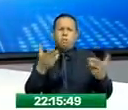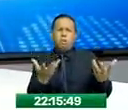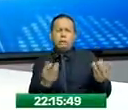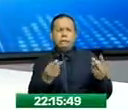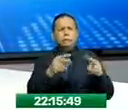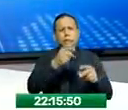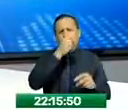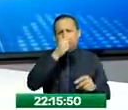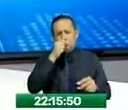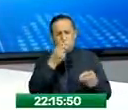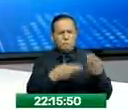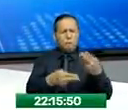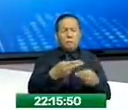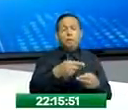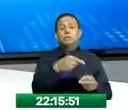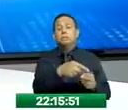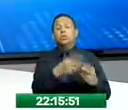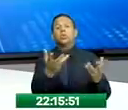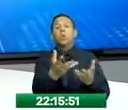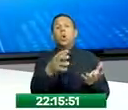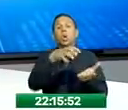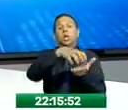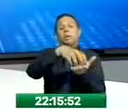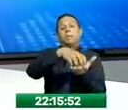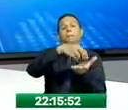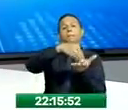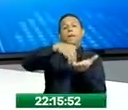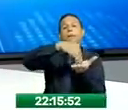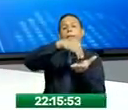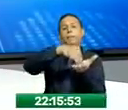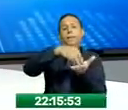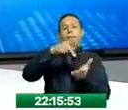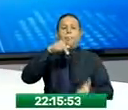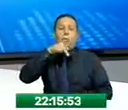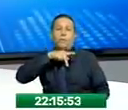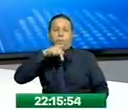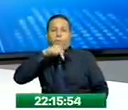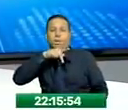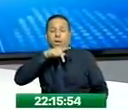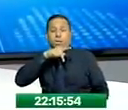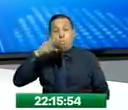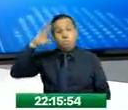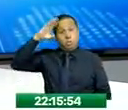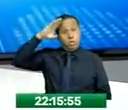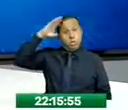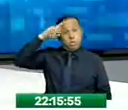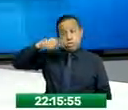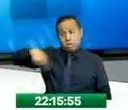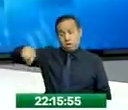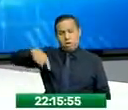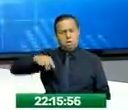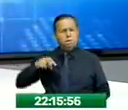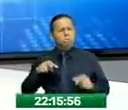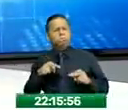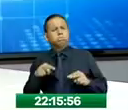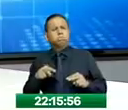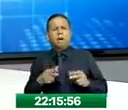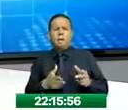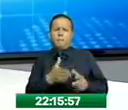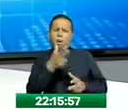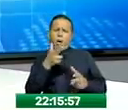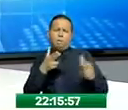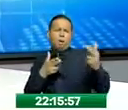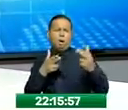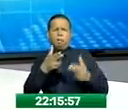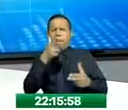428 ejecutado en puerto viejo provincia de manabí el accionar policial empezó cuando se reportó un enfrentamiento a bala entre